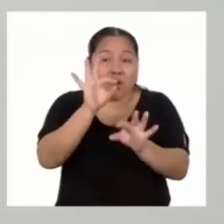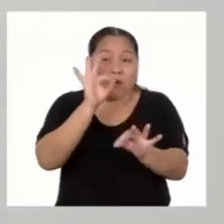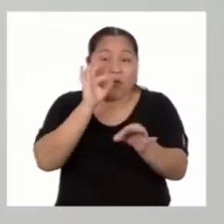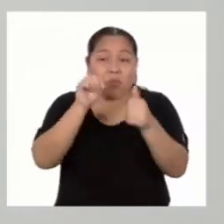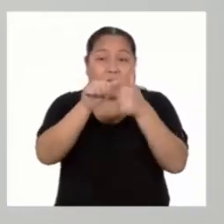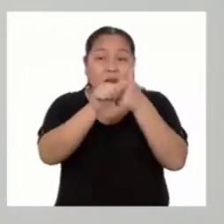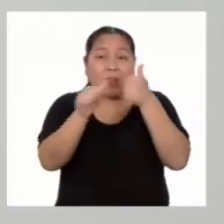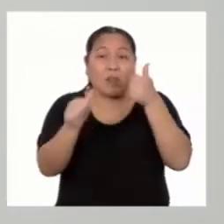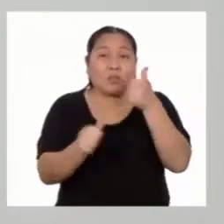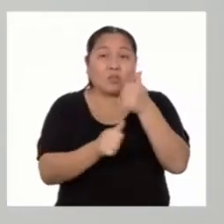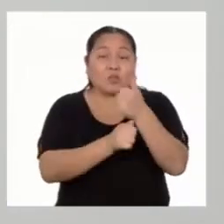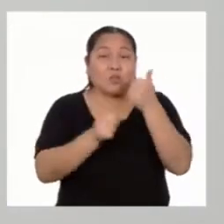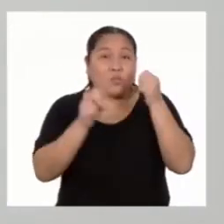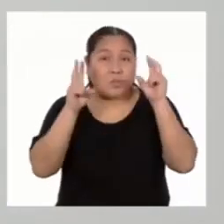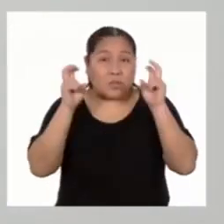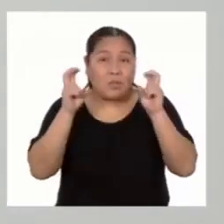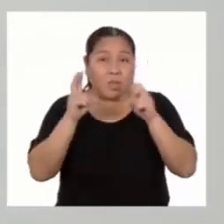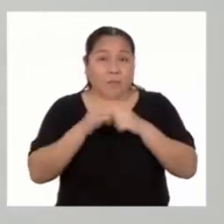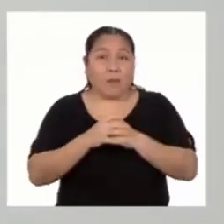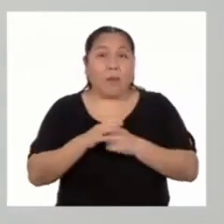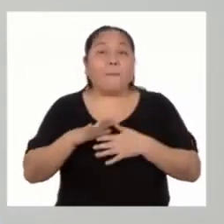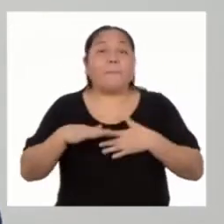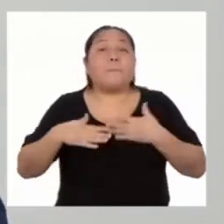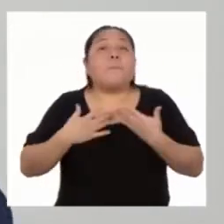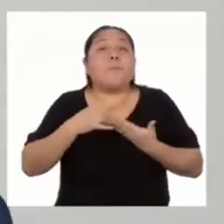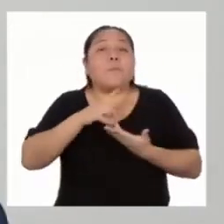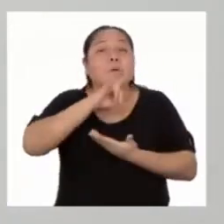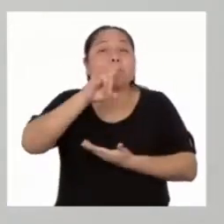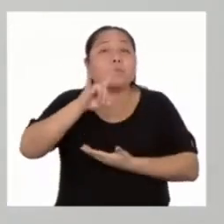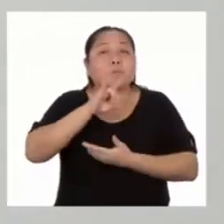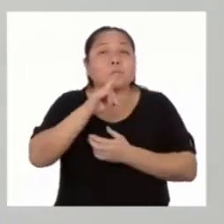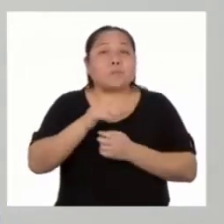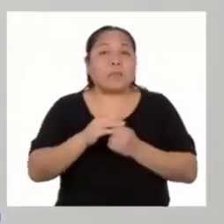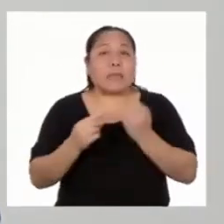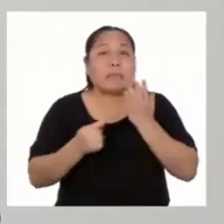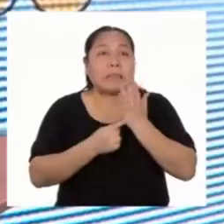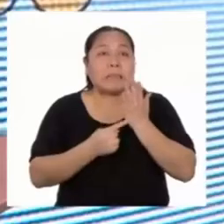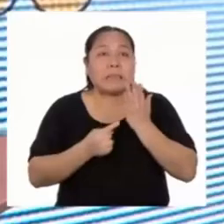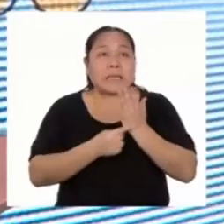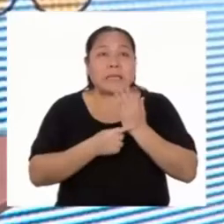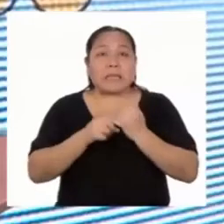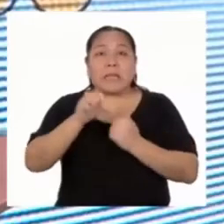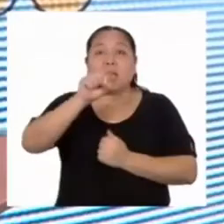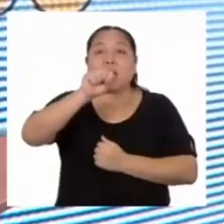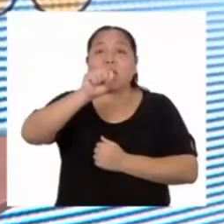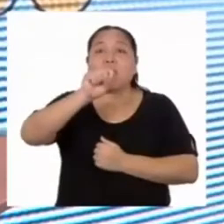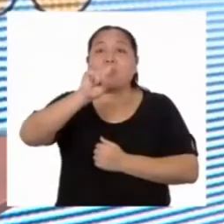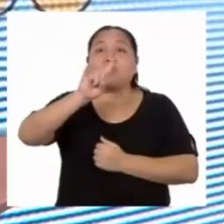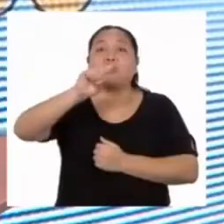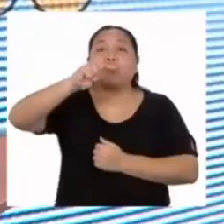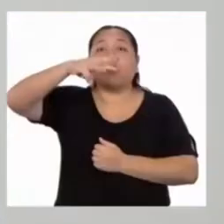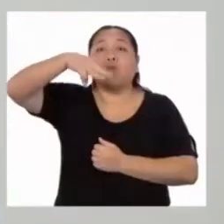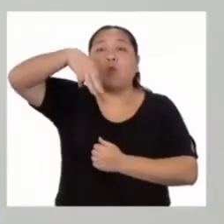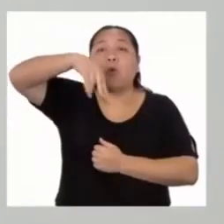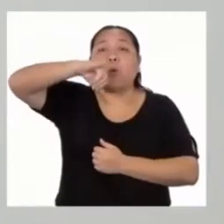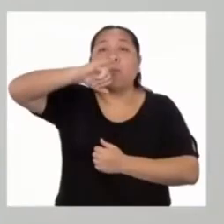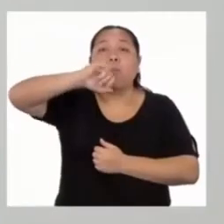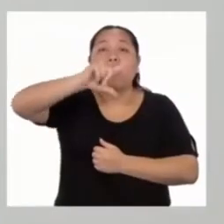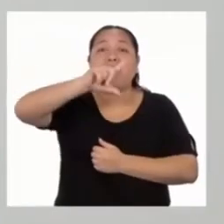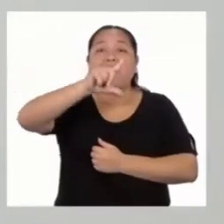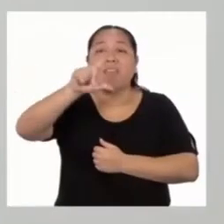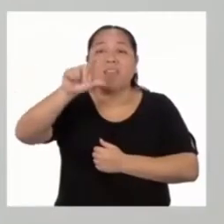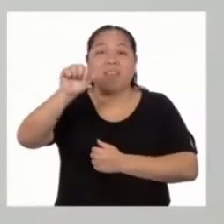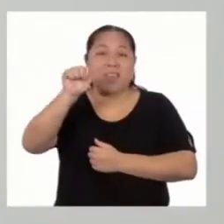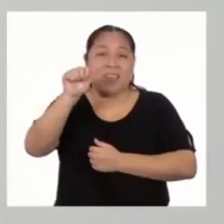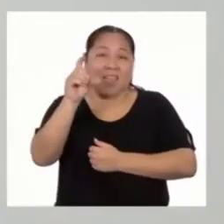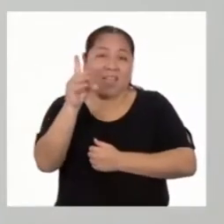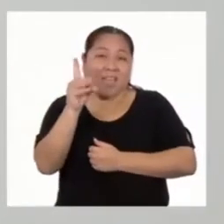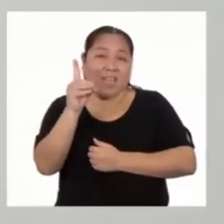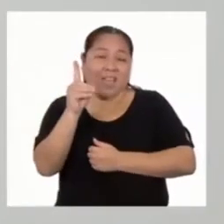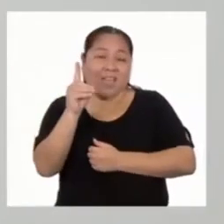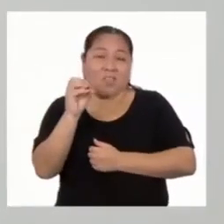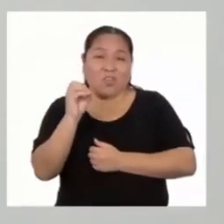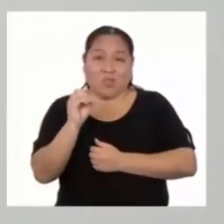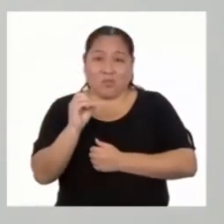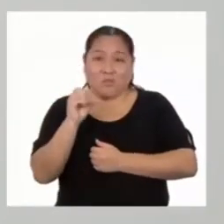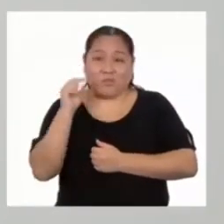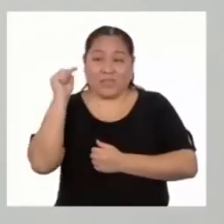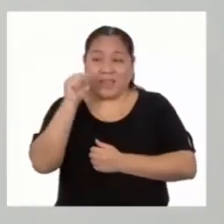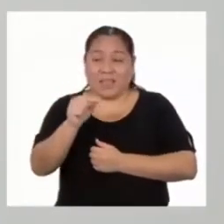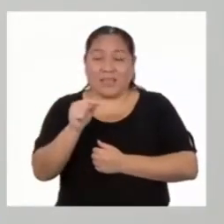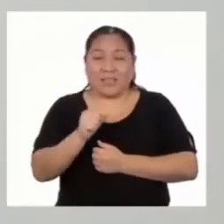subtema, podemos usar la técnica del sumillado. ¿Sumi qué? El sumillado es